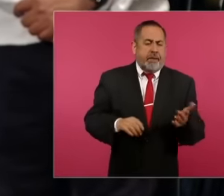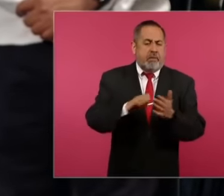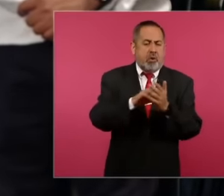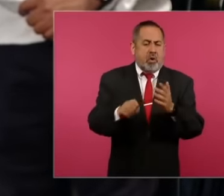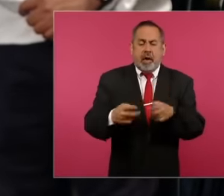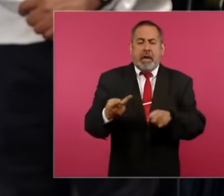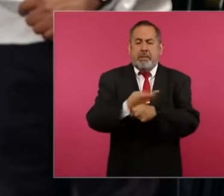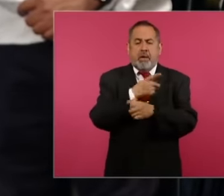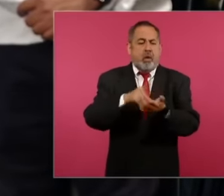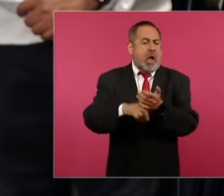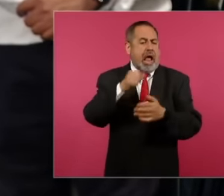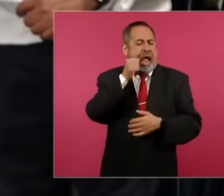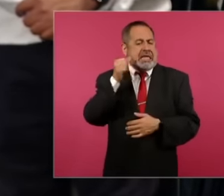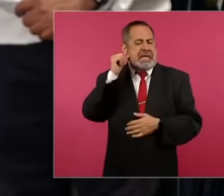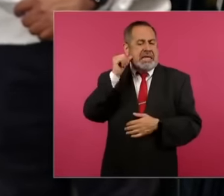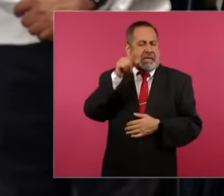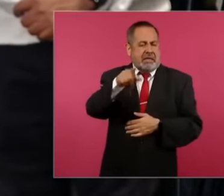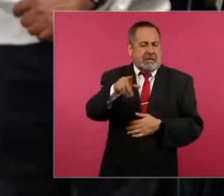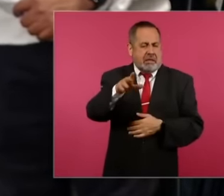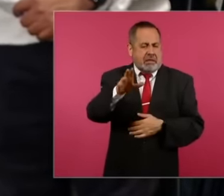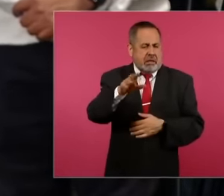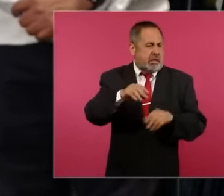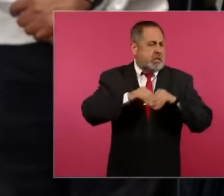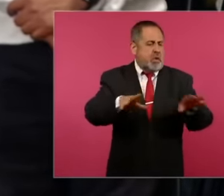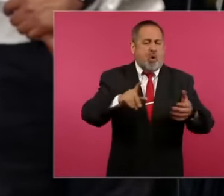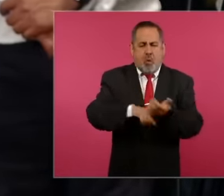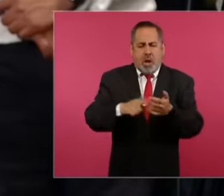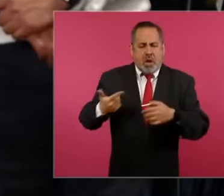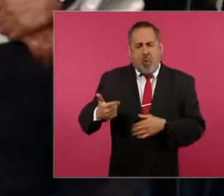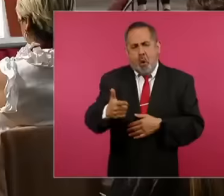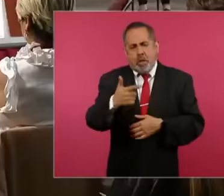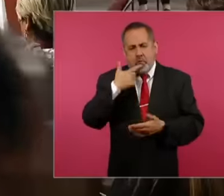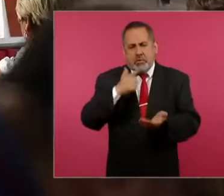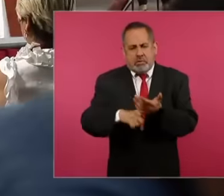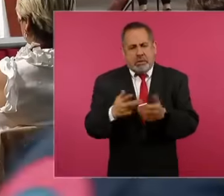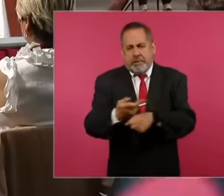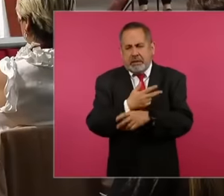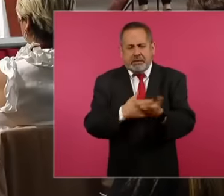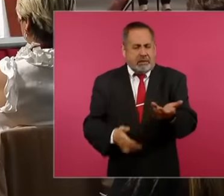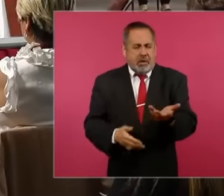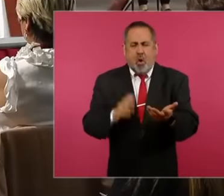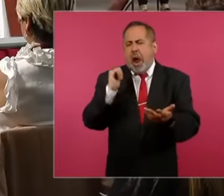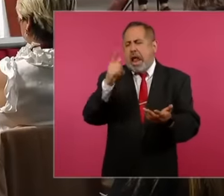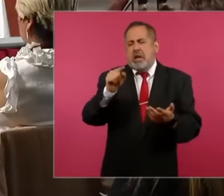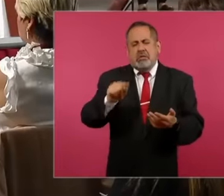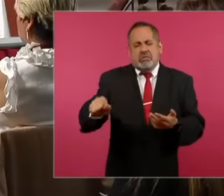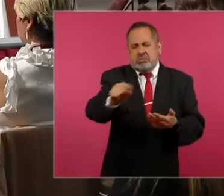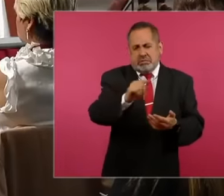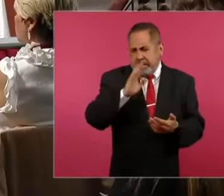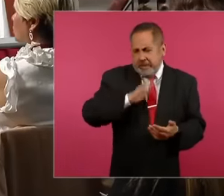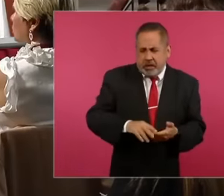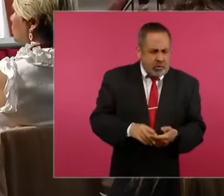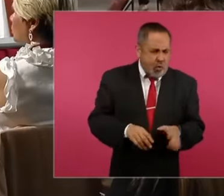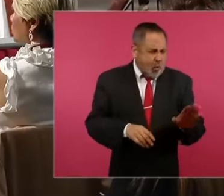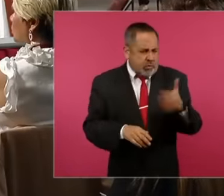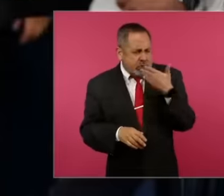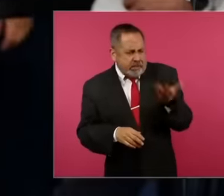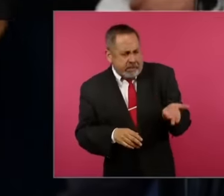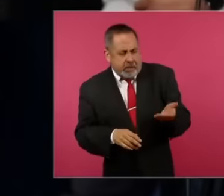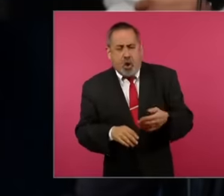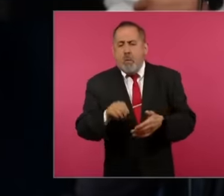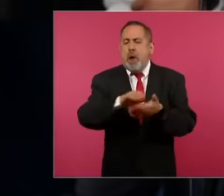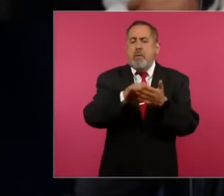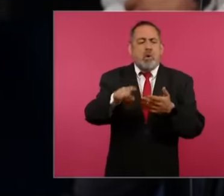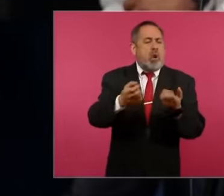que ocurrió ayer en Guanajuato? Sí. O pero, por ejemplo, cuando un seguro